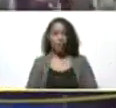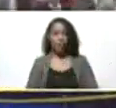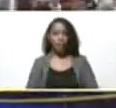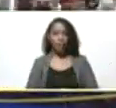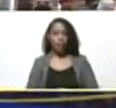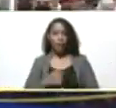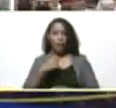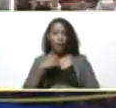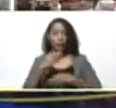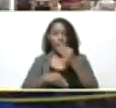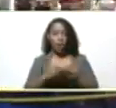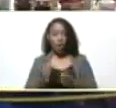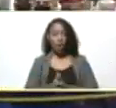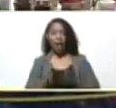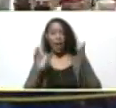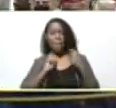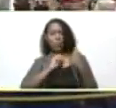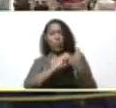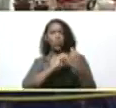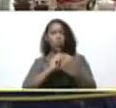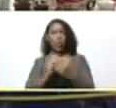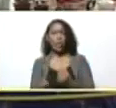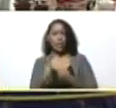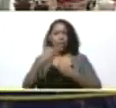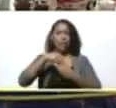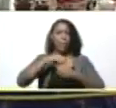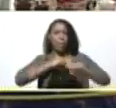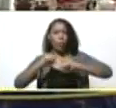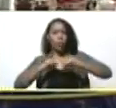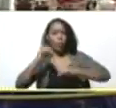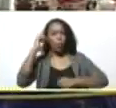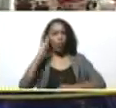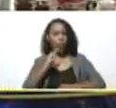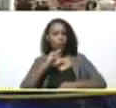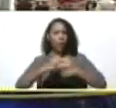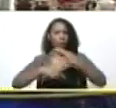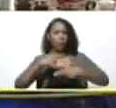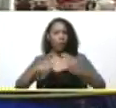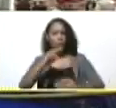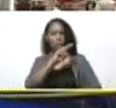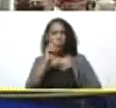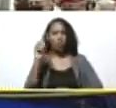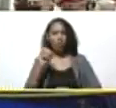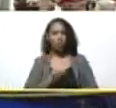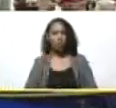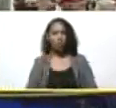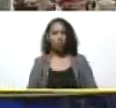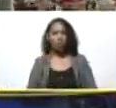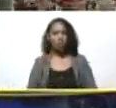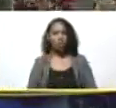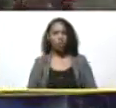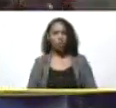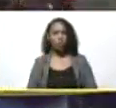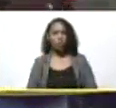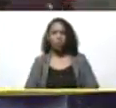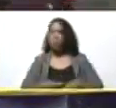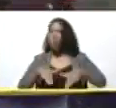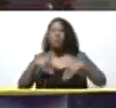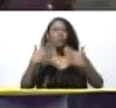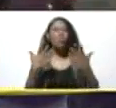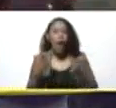gran debate al interno del movimiento bolivariano revolucionario 200. ¿Qué camino